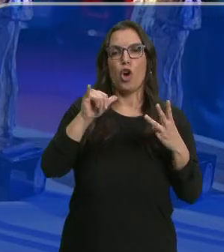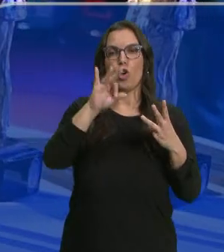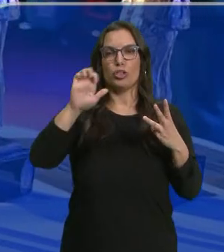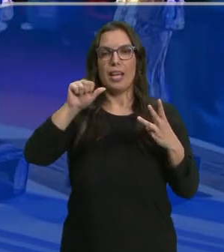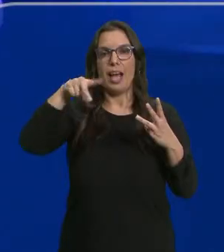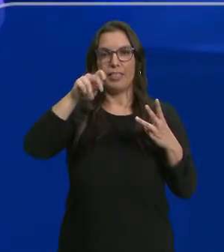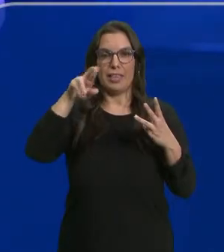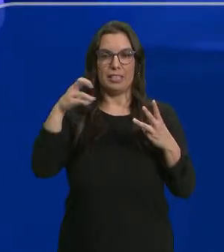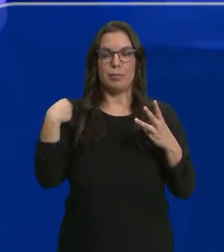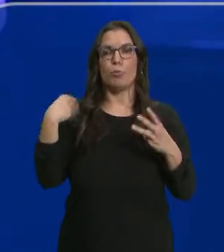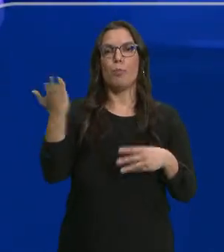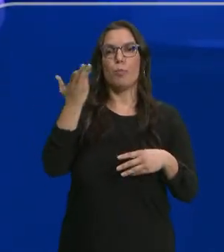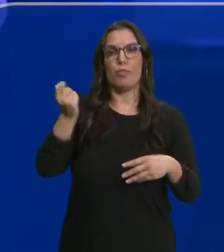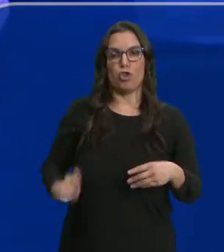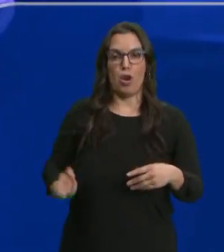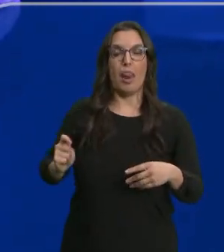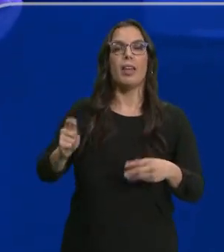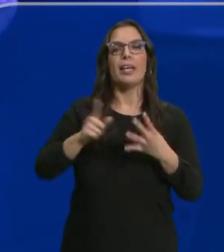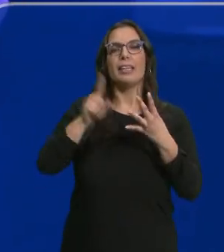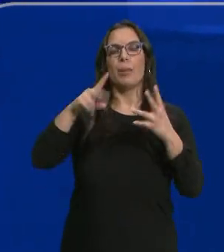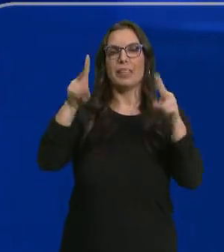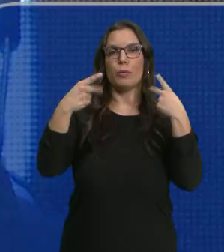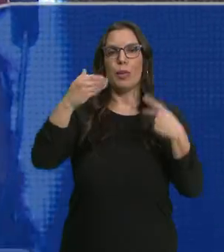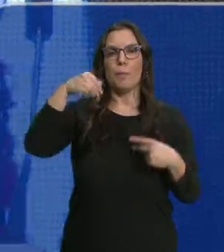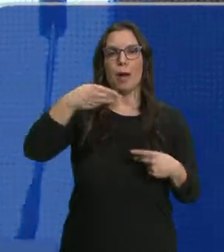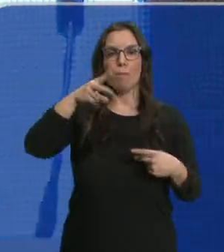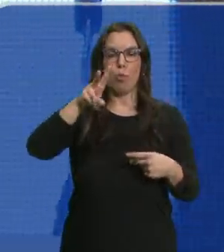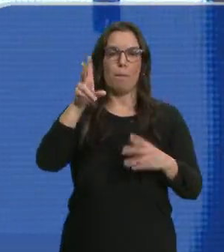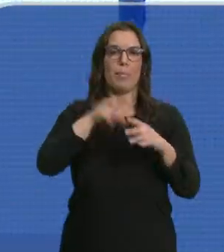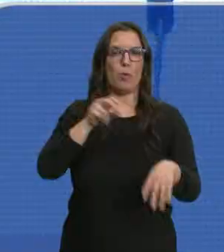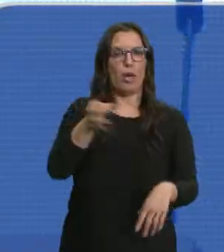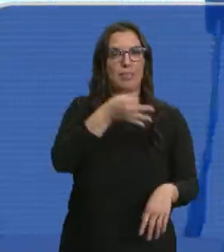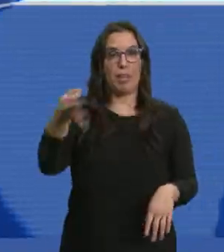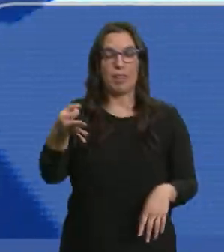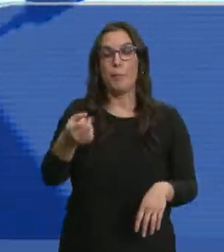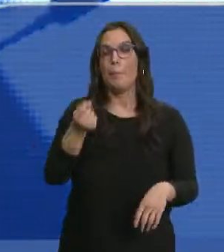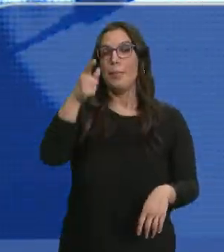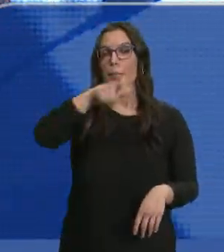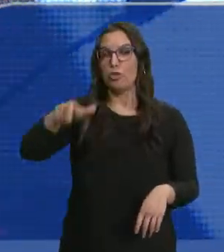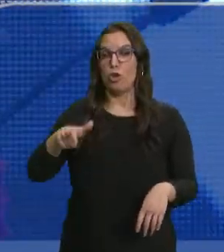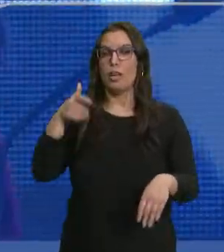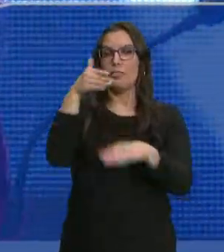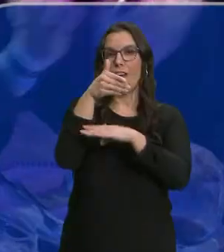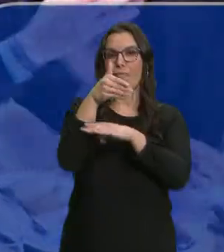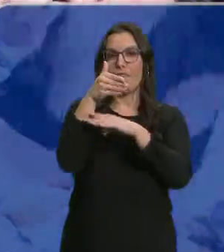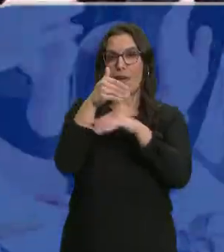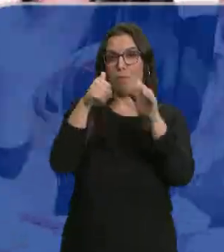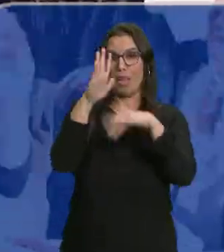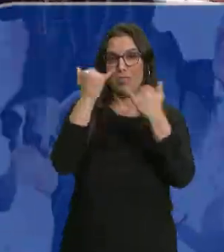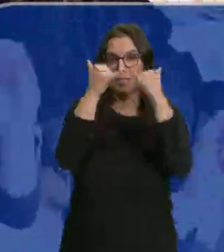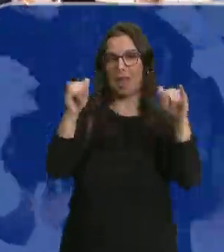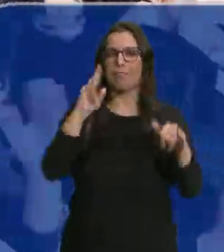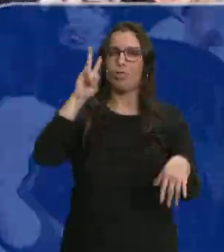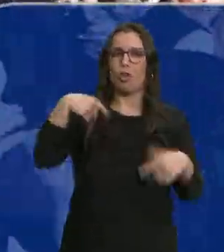Premio Profesional de Sala, y Restaurante Bambú, Premio Excelencia. Más de 1000 personas asistieron a la gala de reconocimiento a un